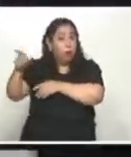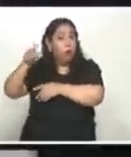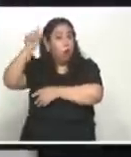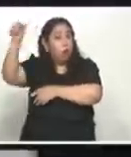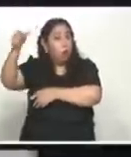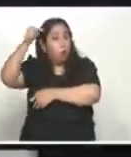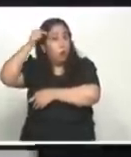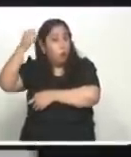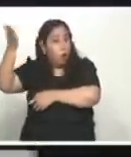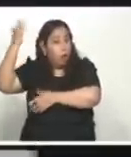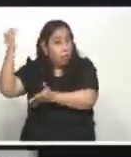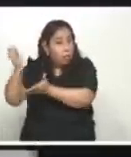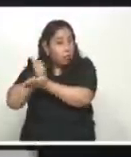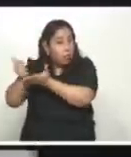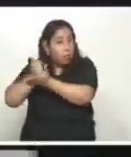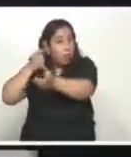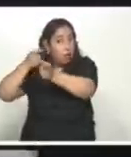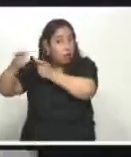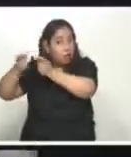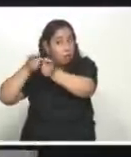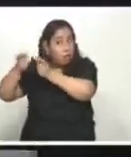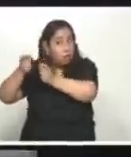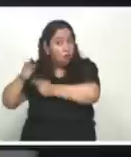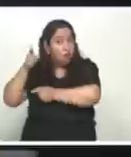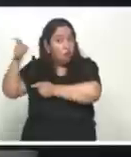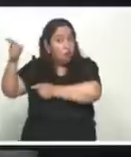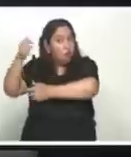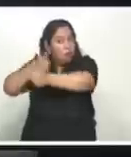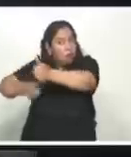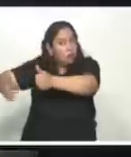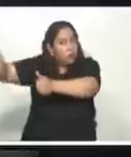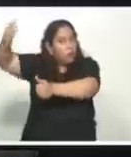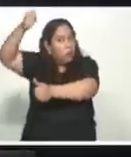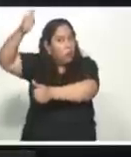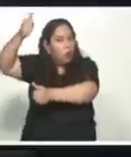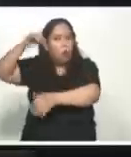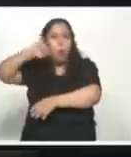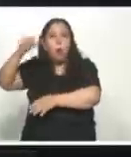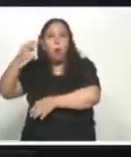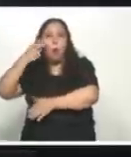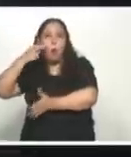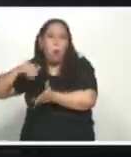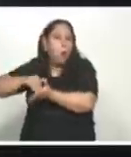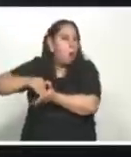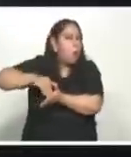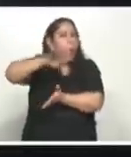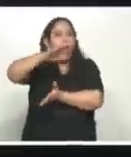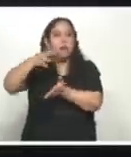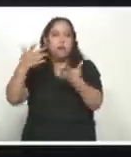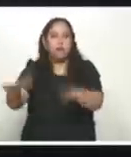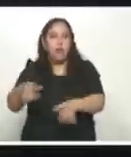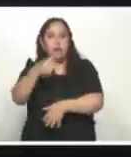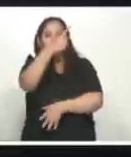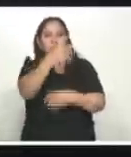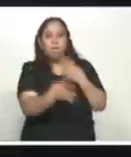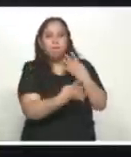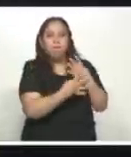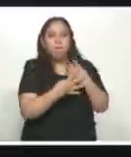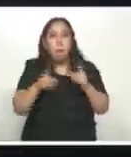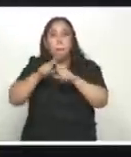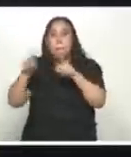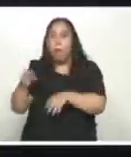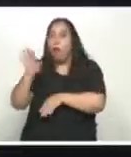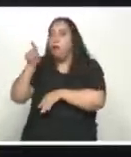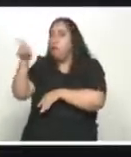fue extraditado, fue en la cabeza, pero el cuerpo sigue aquí. Entonces, y esa dictadura tiene